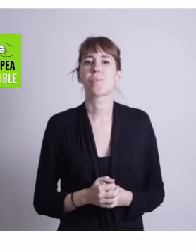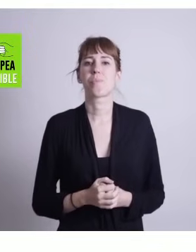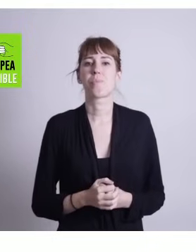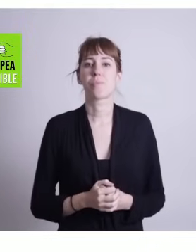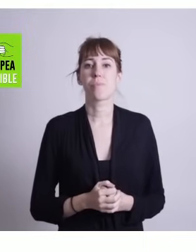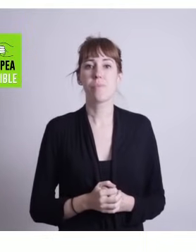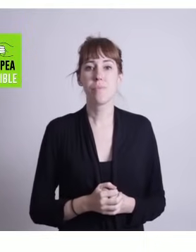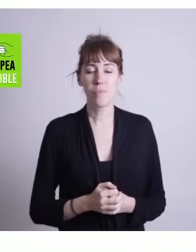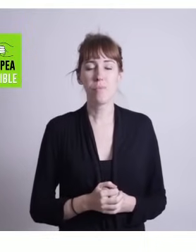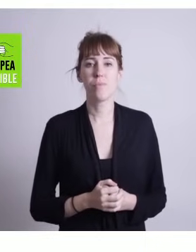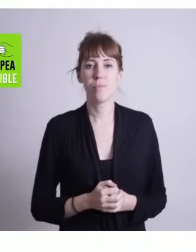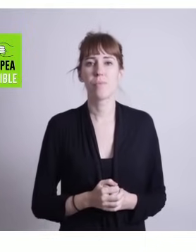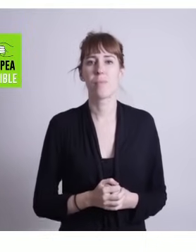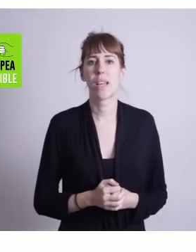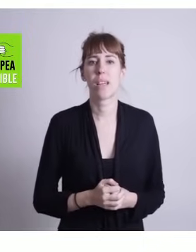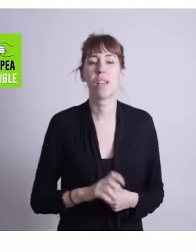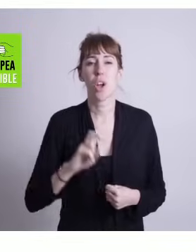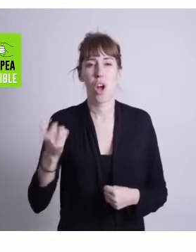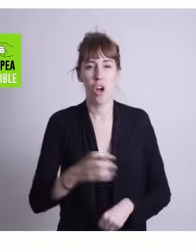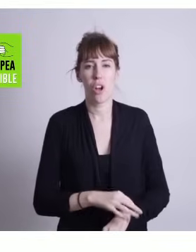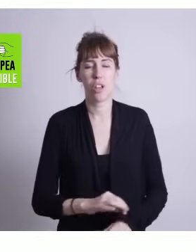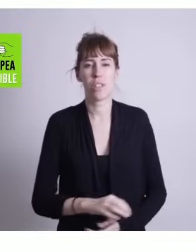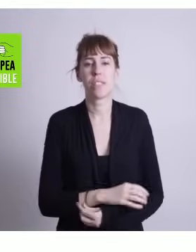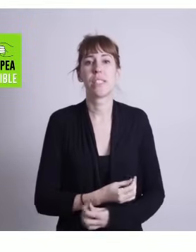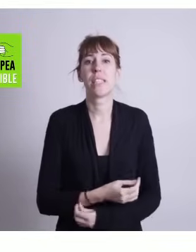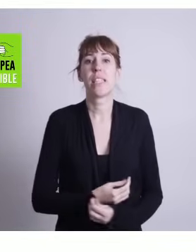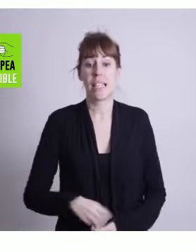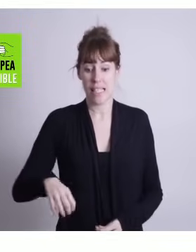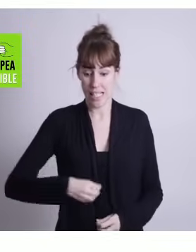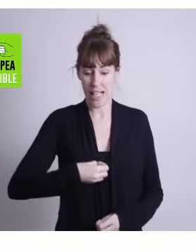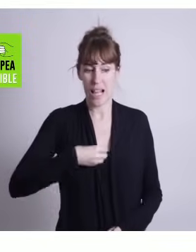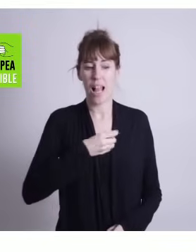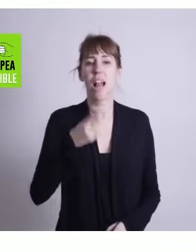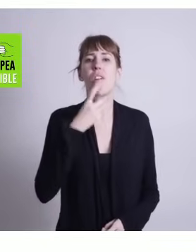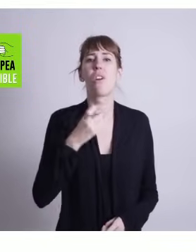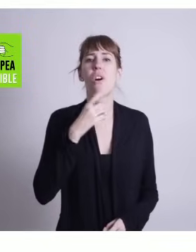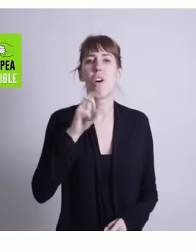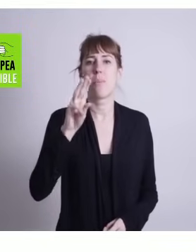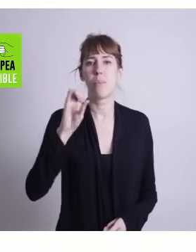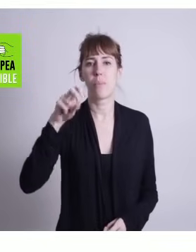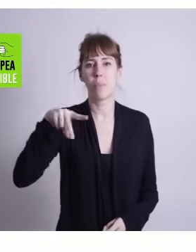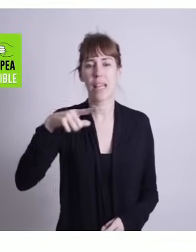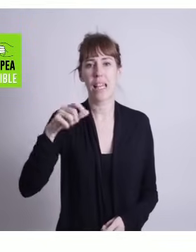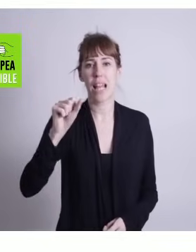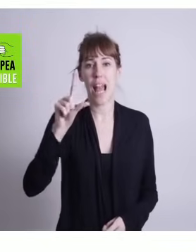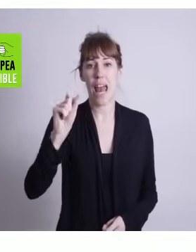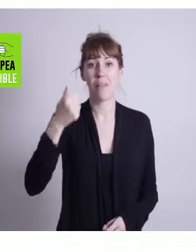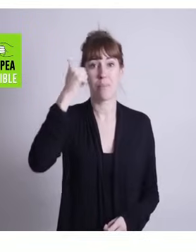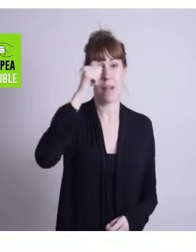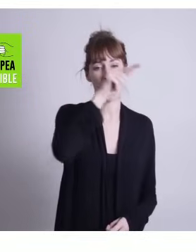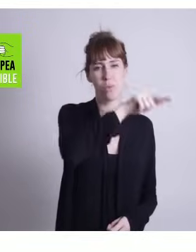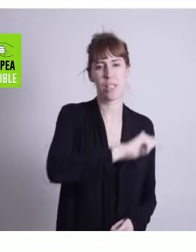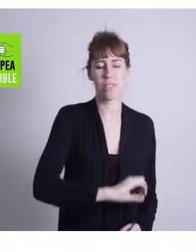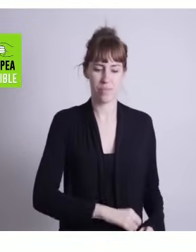La parte de lo que es el canal rojizo, es Pingala, estaríamos hablando de nuestro lado masculino,